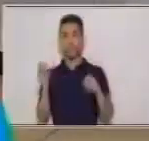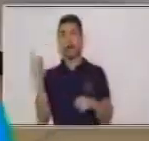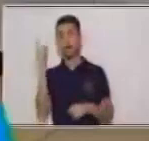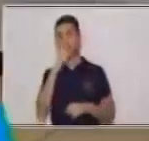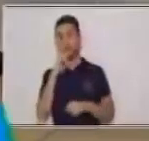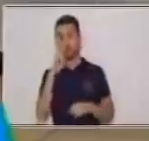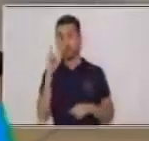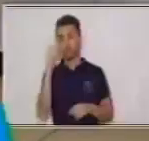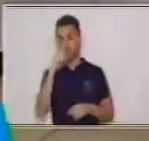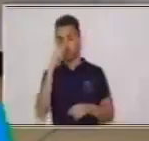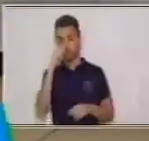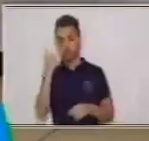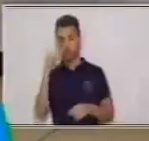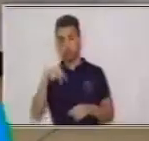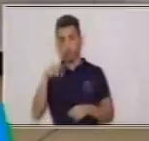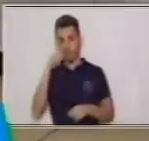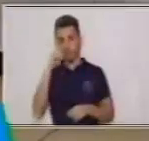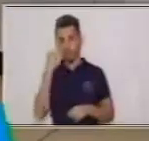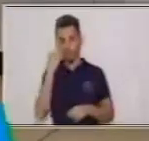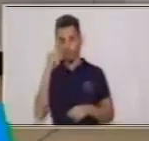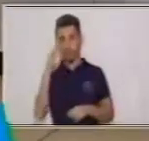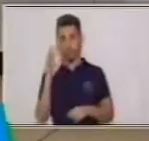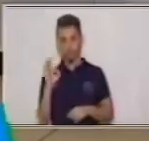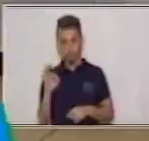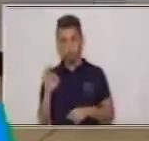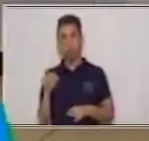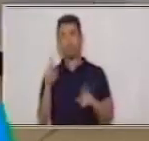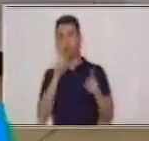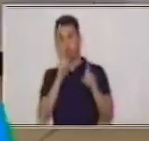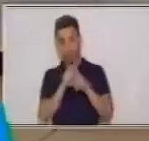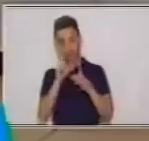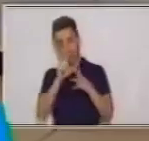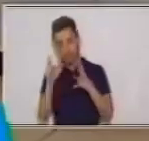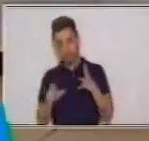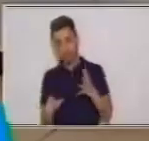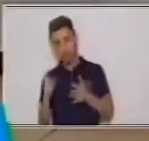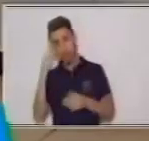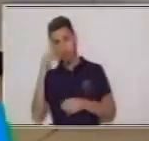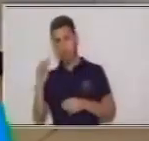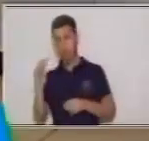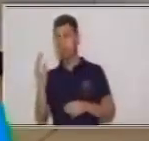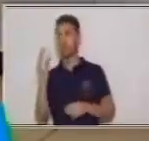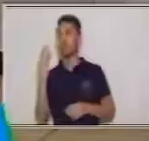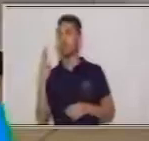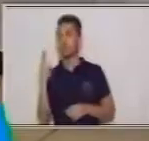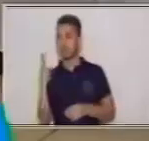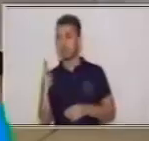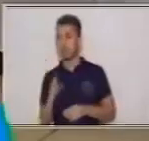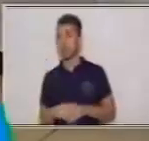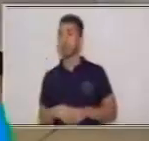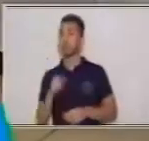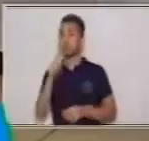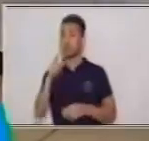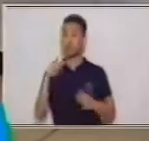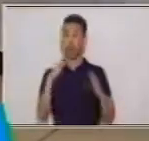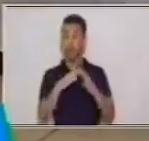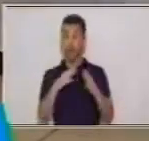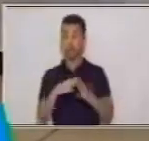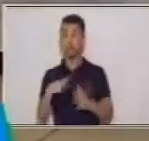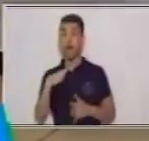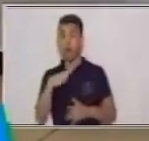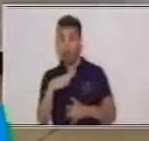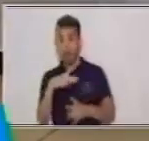su clasificación del área de comunicación y lenguaje en el grado de segundo básico. Si en casa hay alguna persona